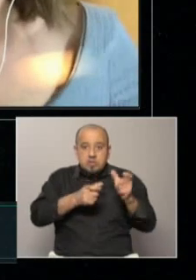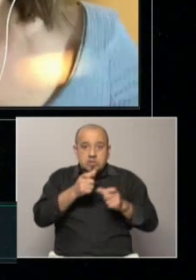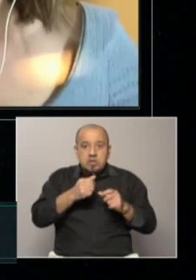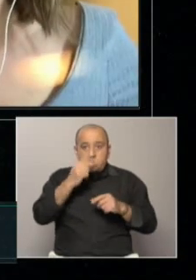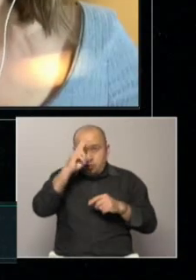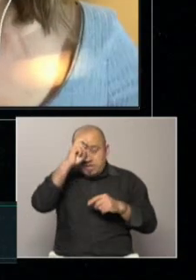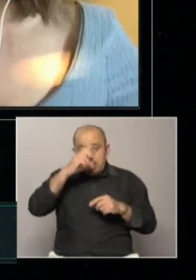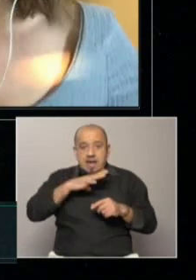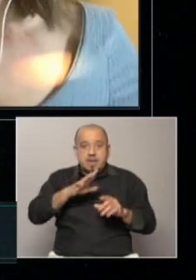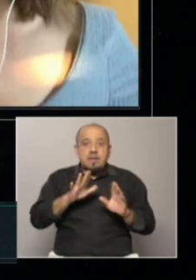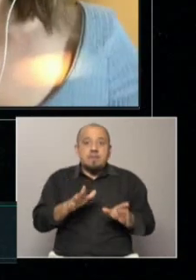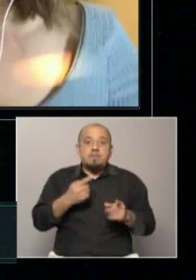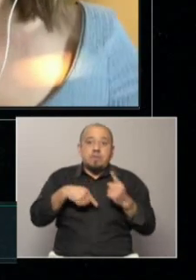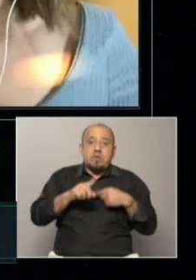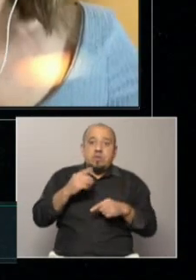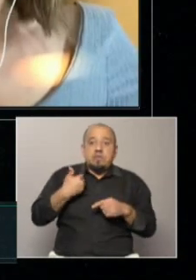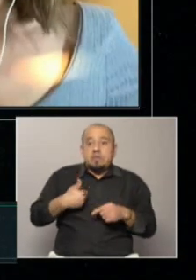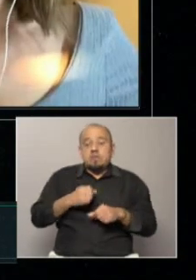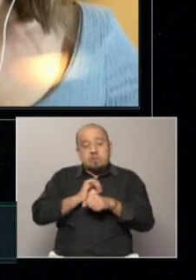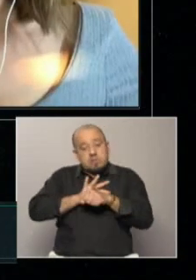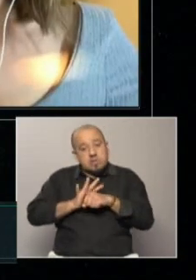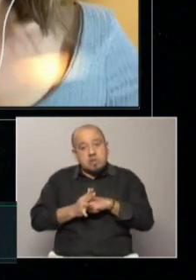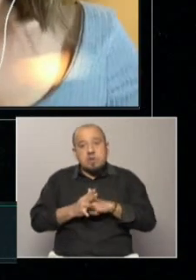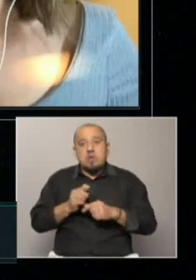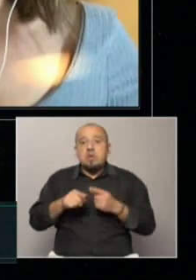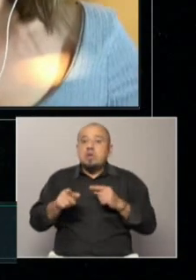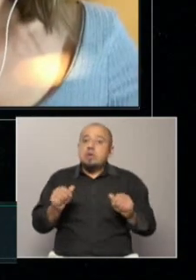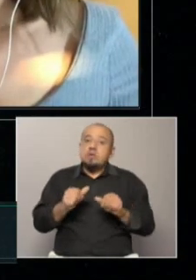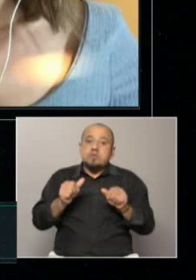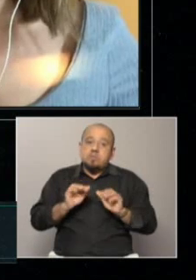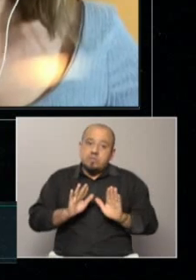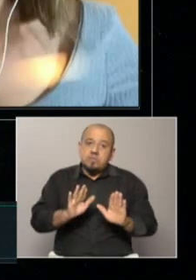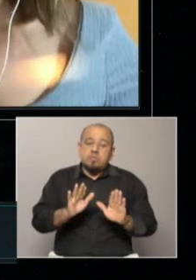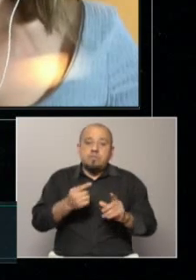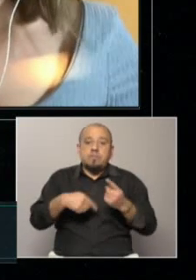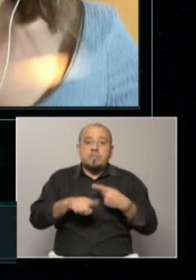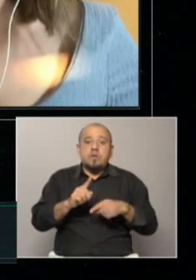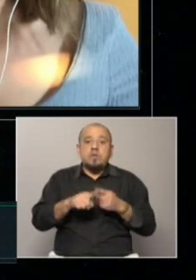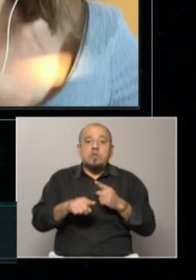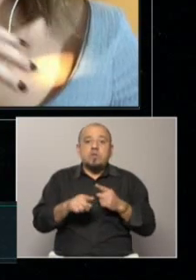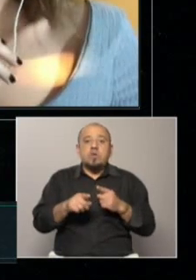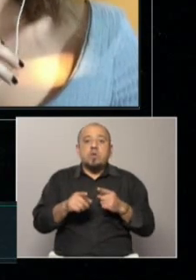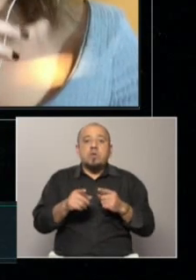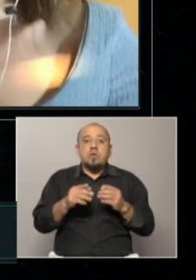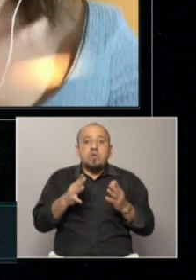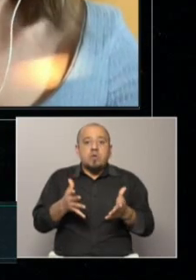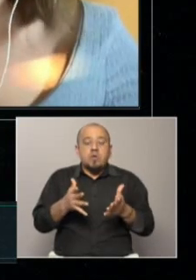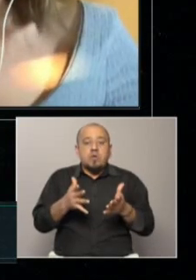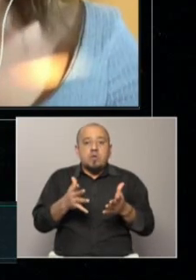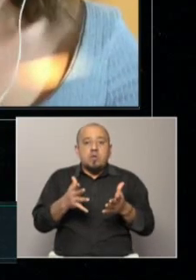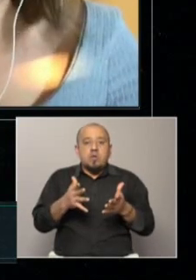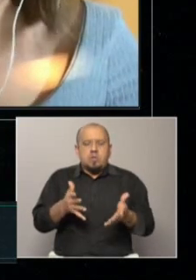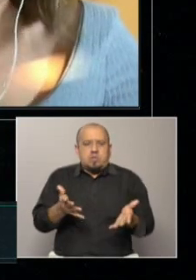recibir asistencia. Después, lamentablemente, el COVID hizo lo suyo. Pero lo contextualizo porque me resulta